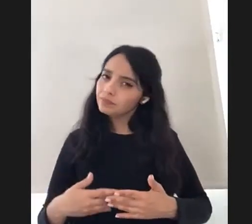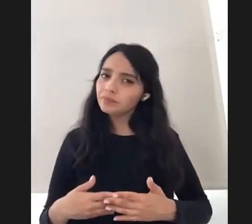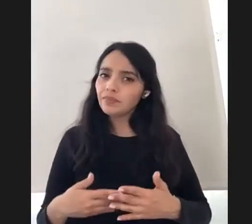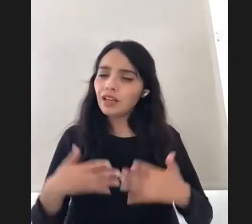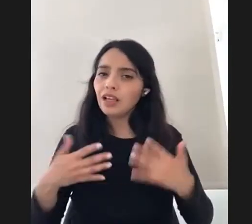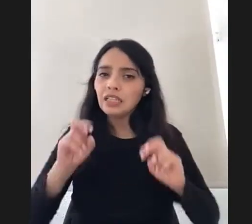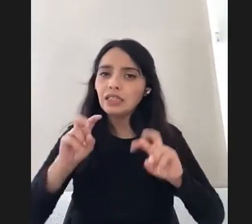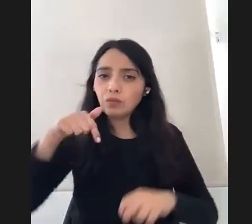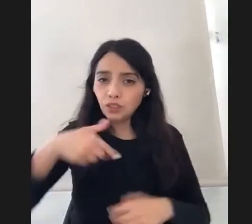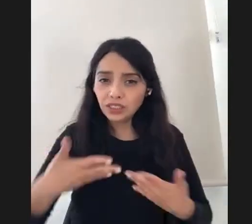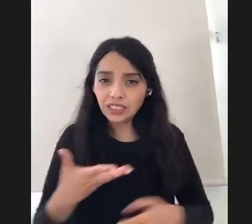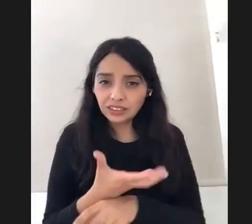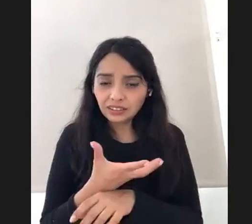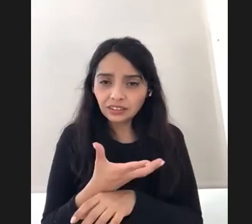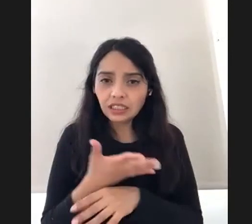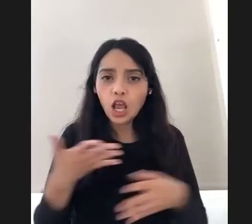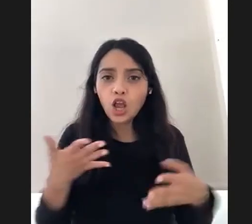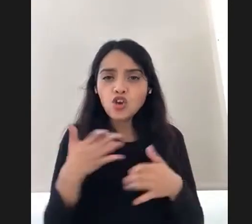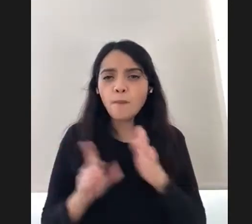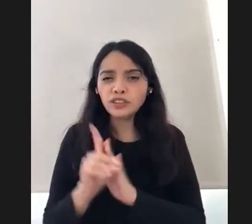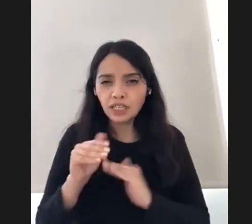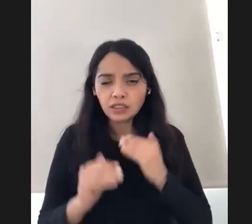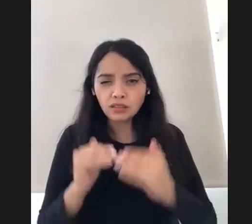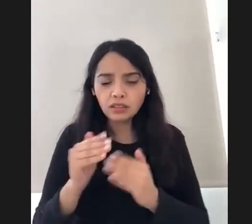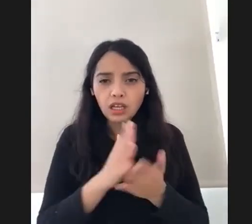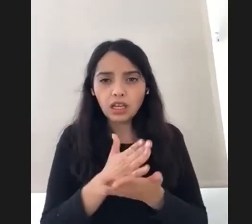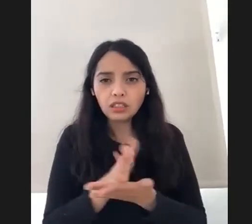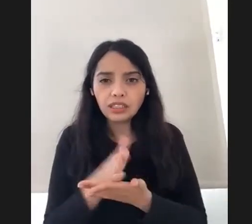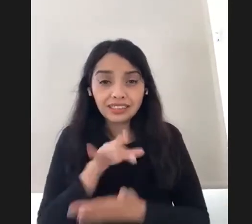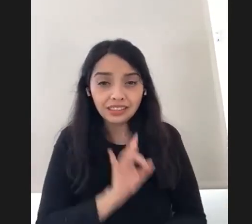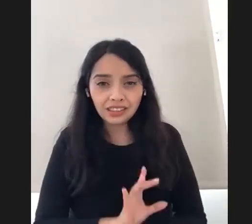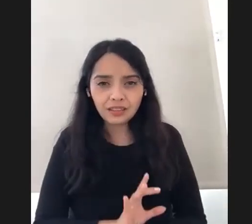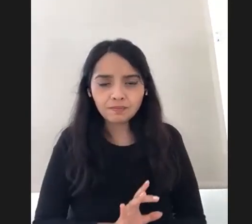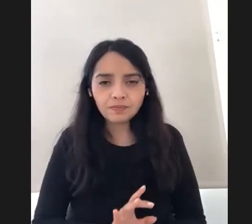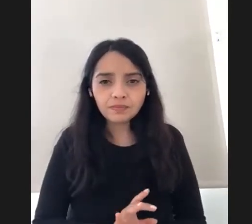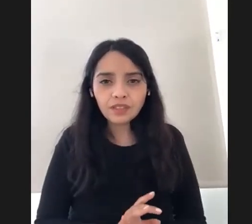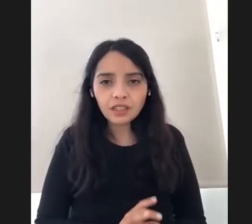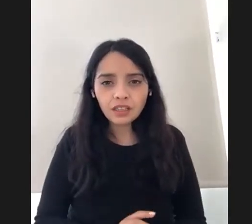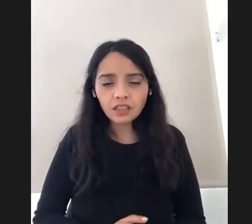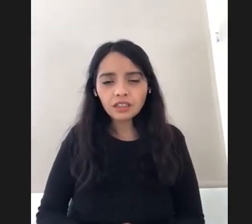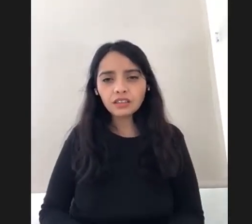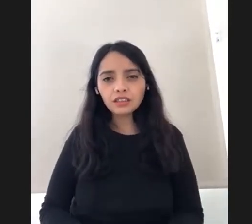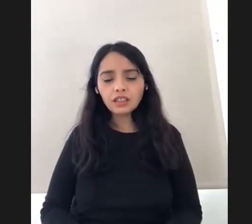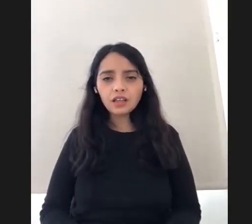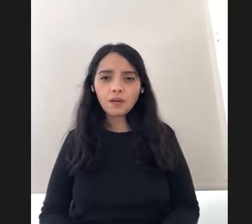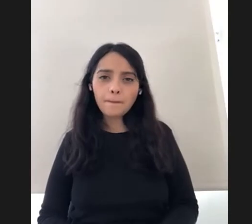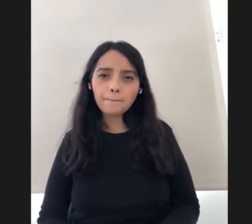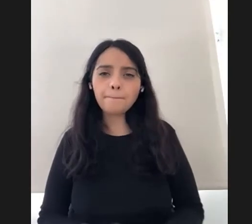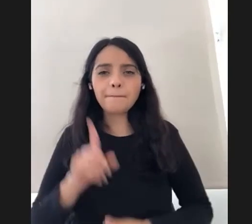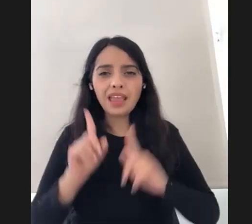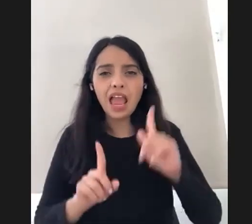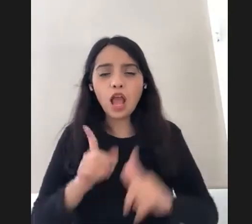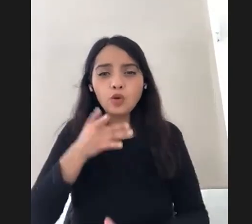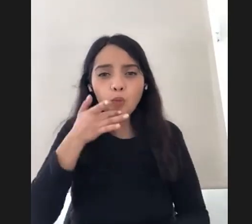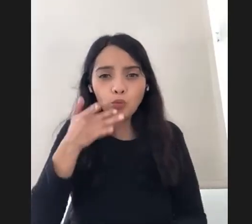y se desarrolla y cómo está estructurado la educación en Chile, un aspecto muy simple y a la luz de